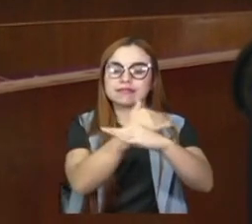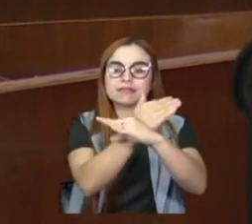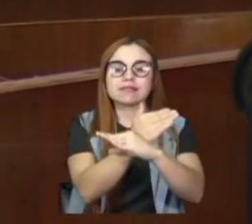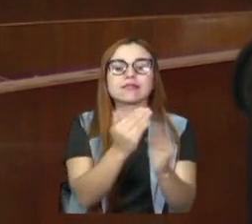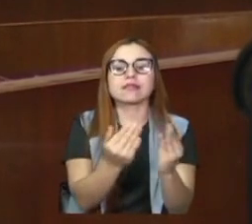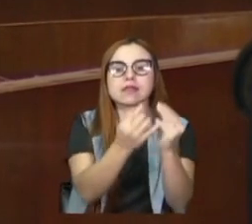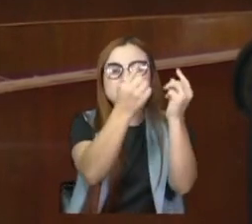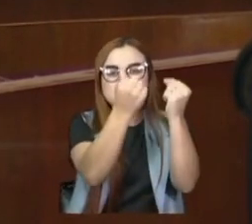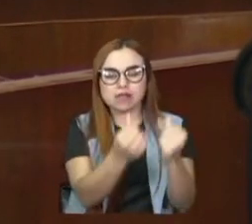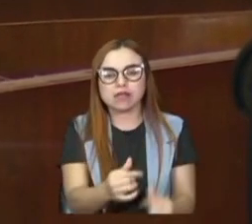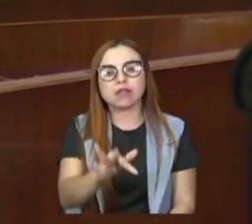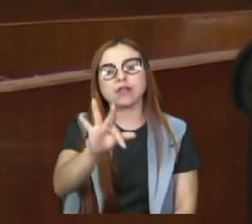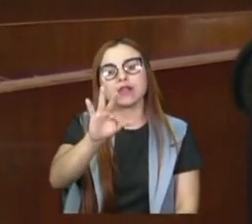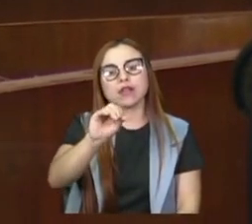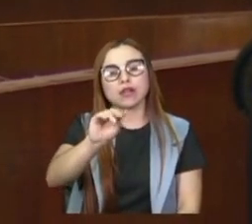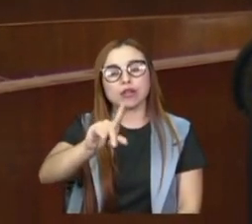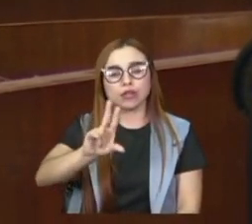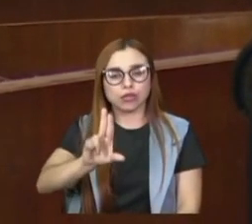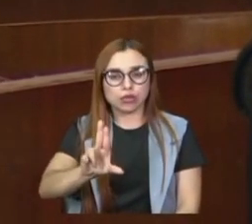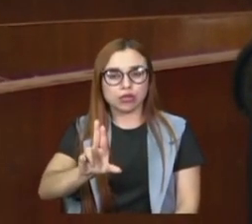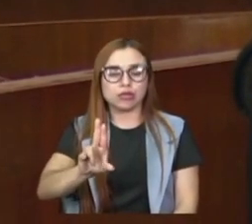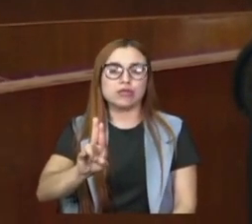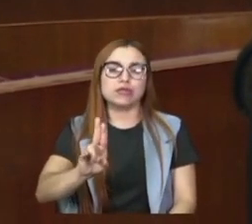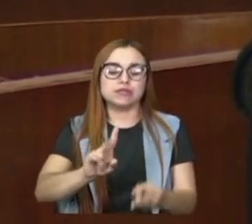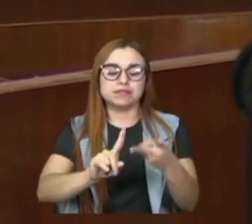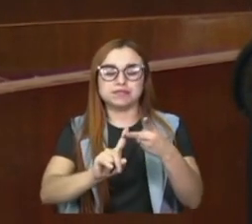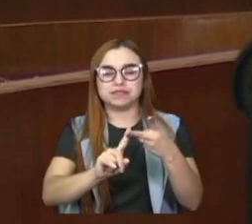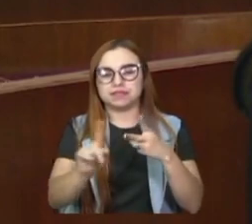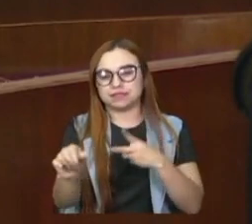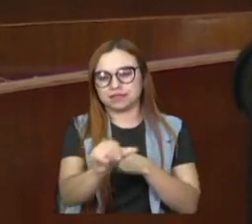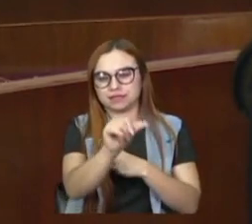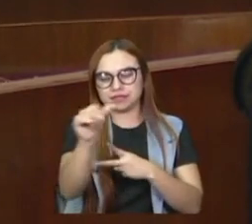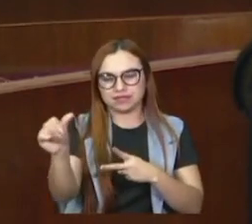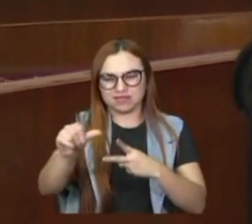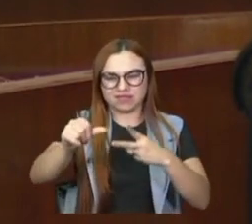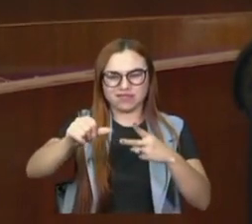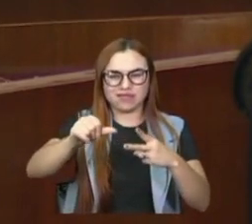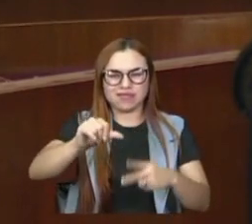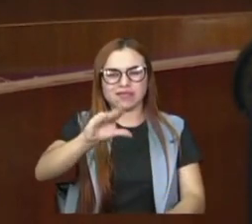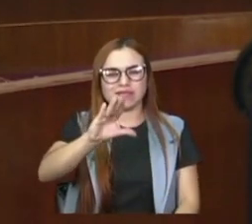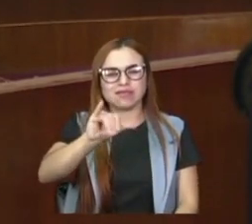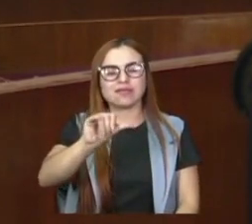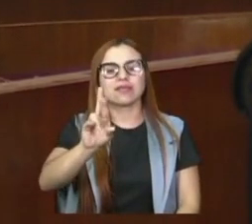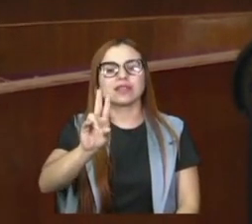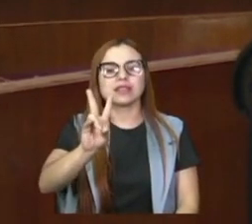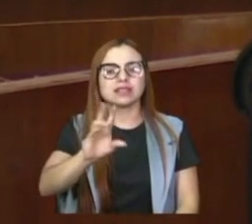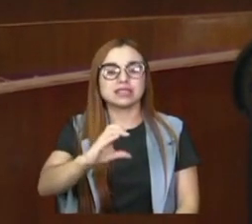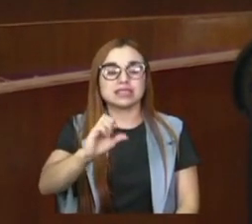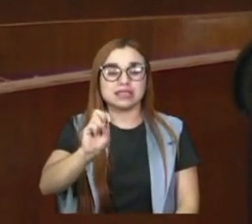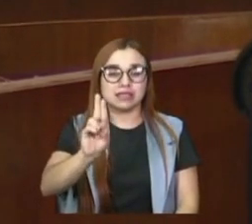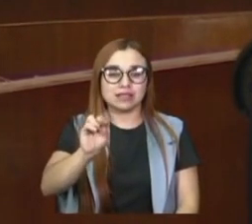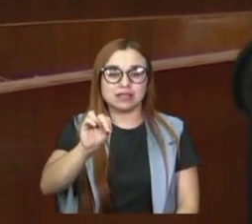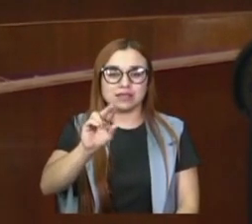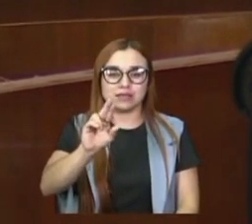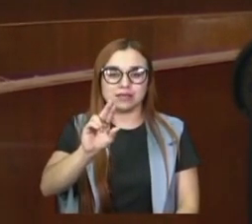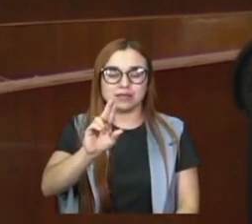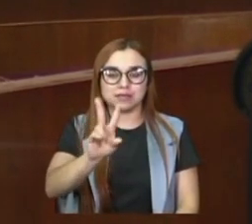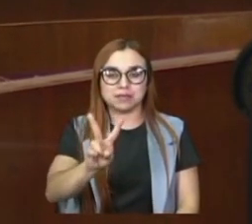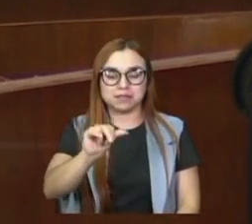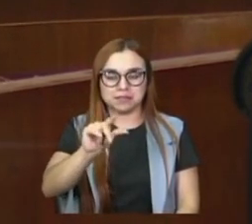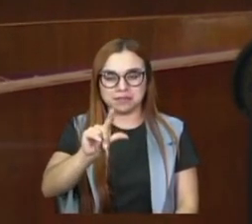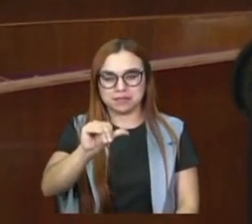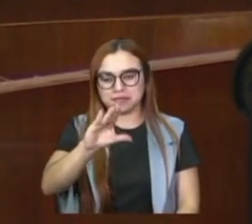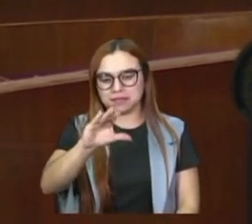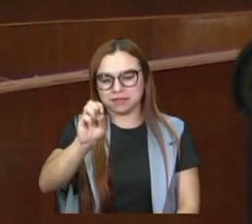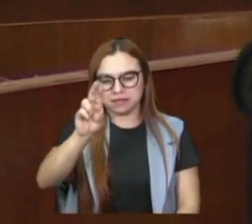de Tulú Centro, la carretera de circunvalación, que es un tema pendiente, que hay conversaciones con un comité pro